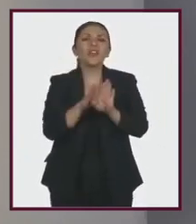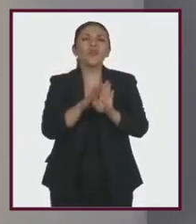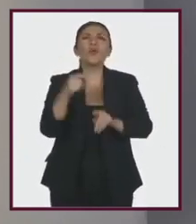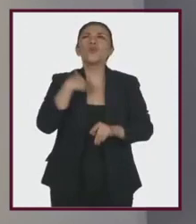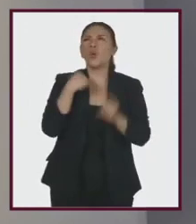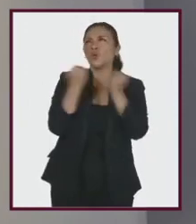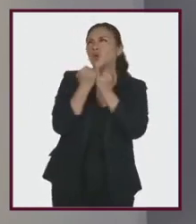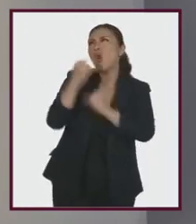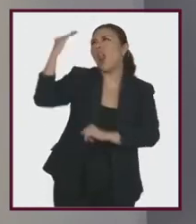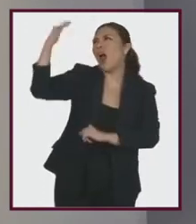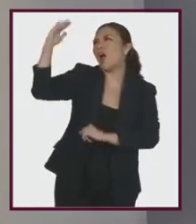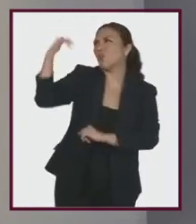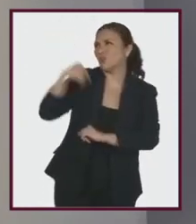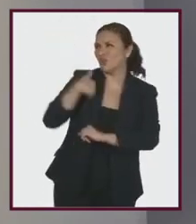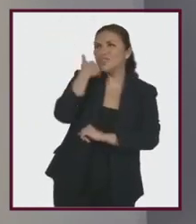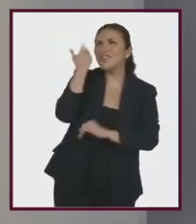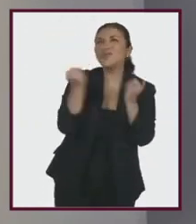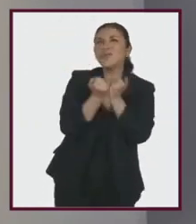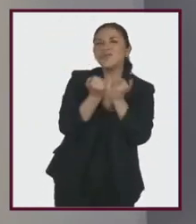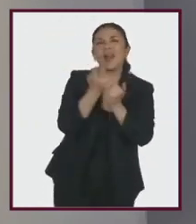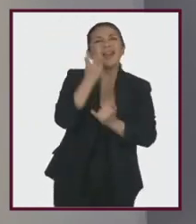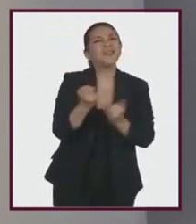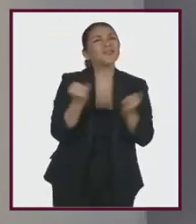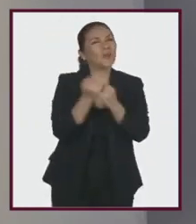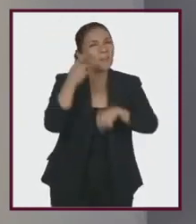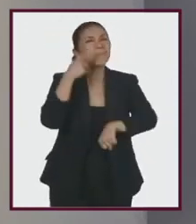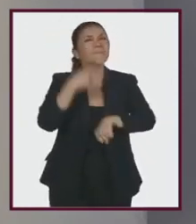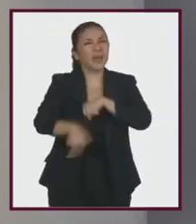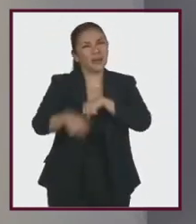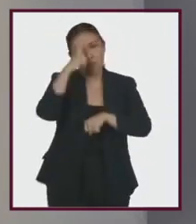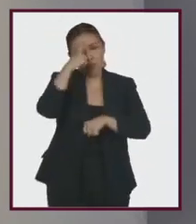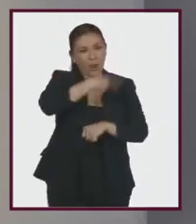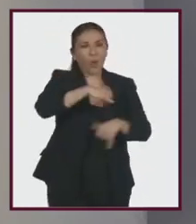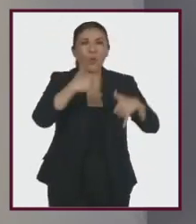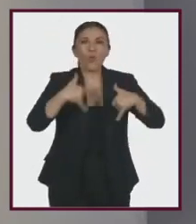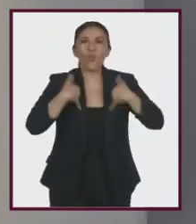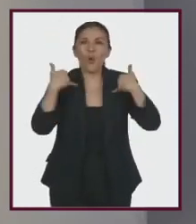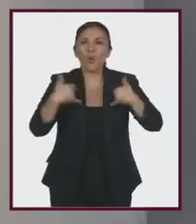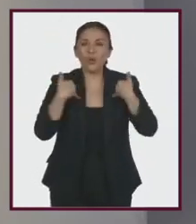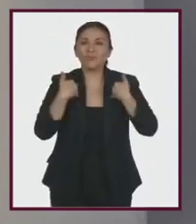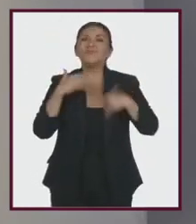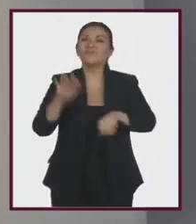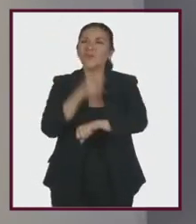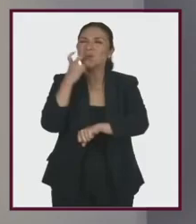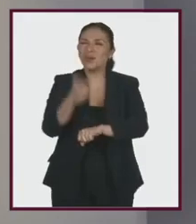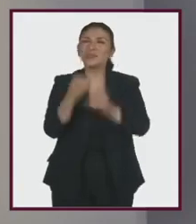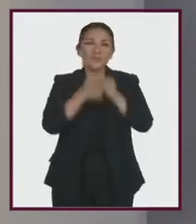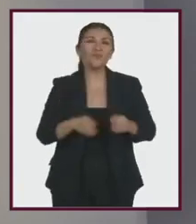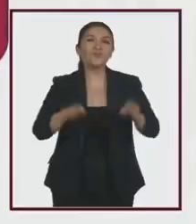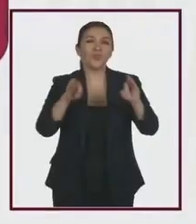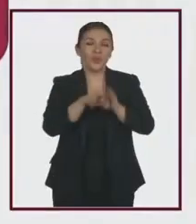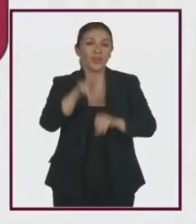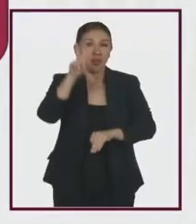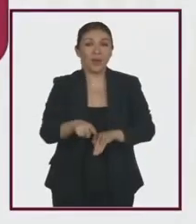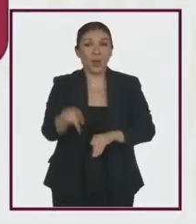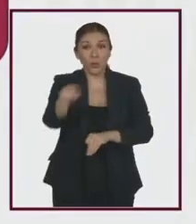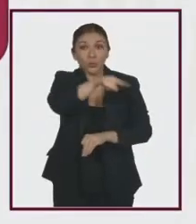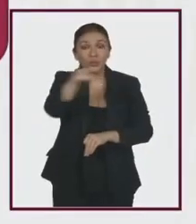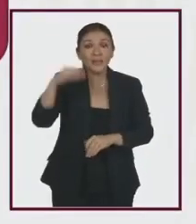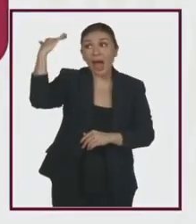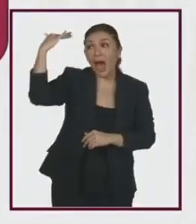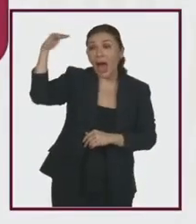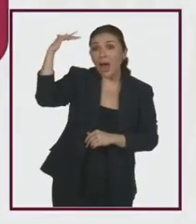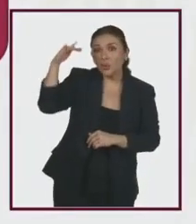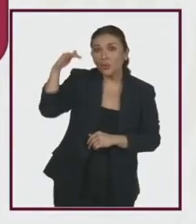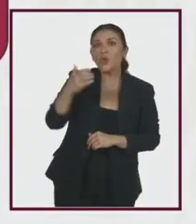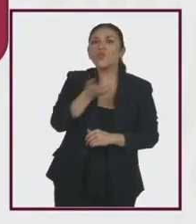como mencioné antes, también va a ser un riesgo para el consumo en la adolescencia. Y por eso va a ser bien importante que como adultos que